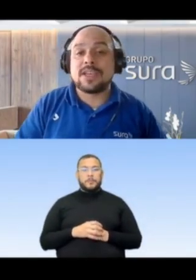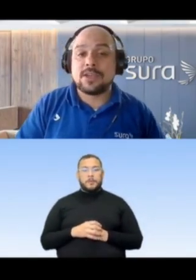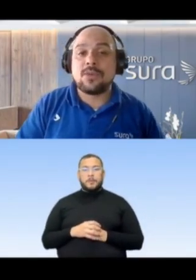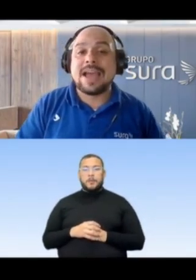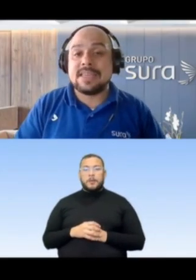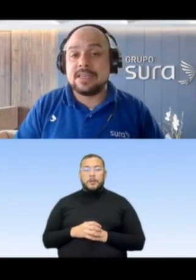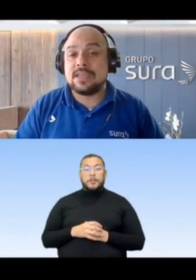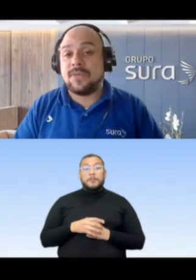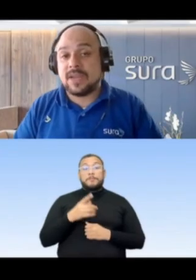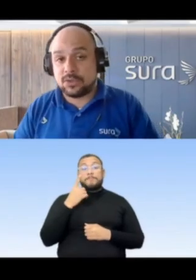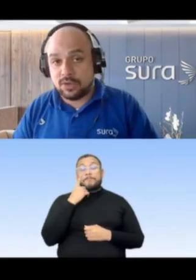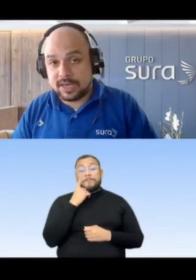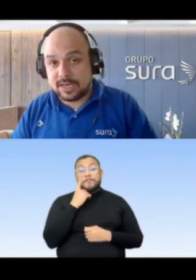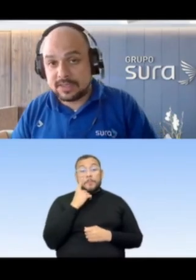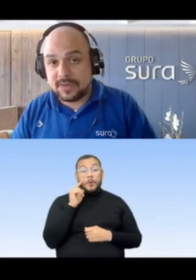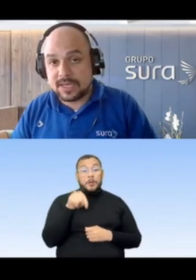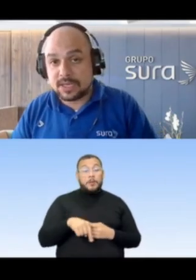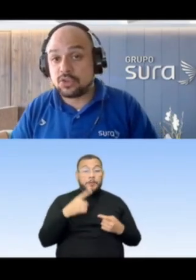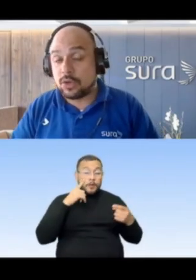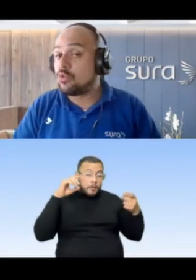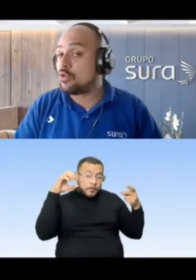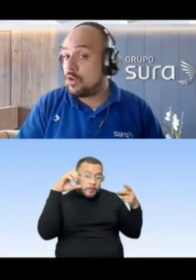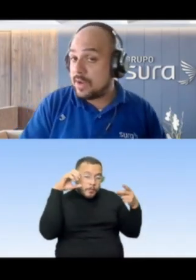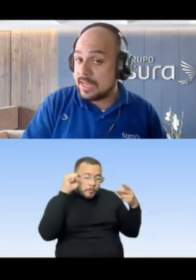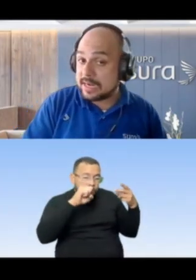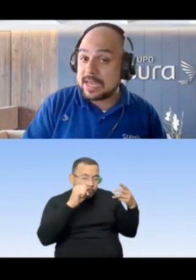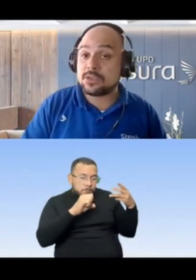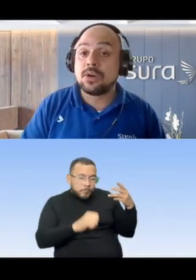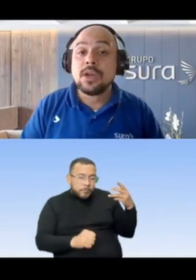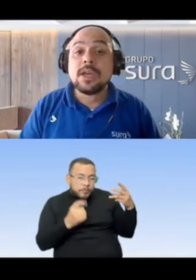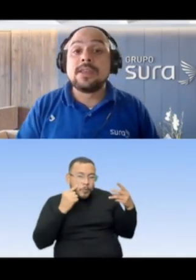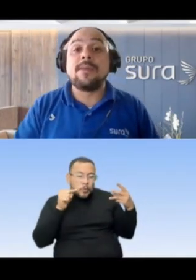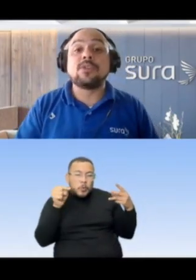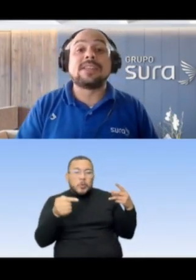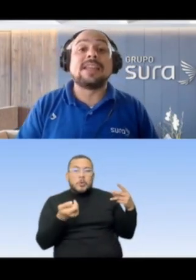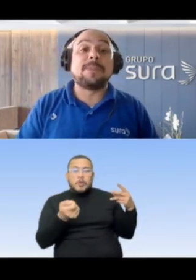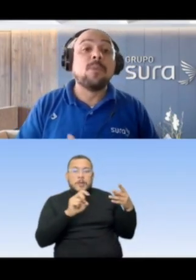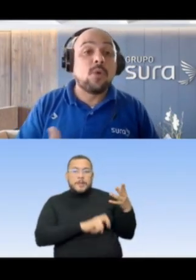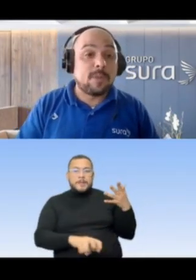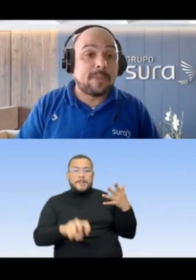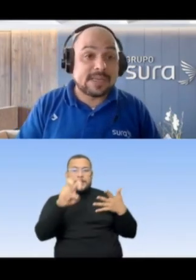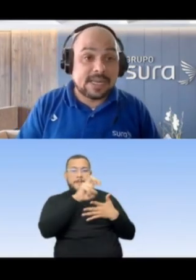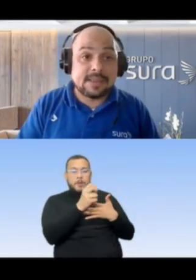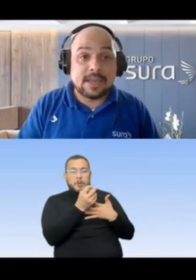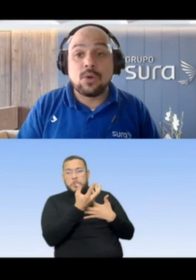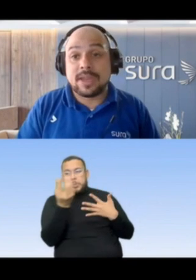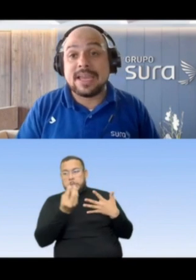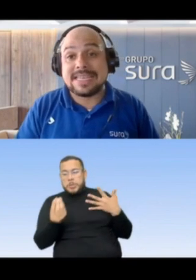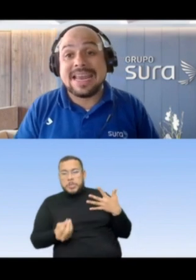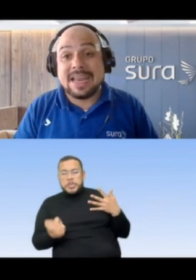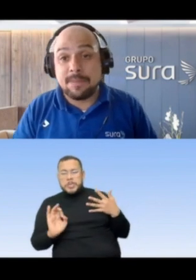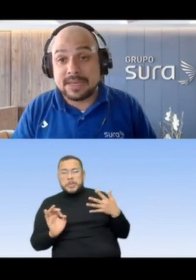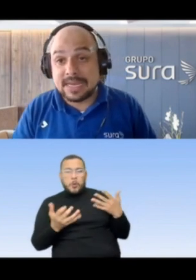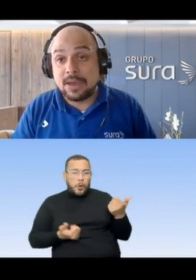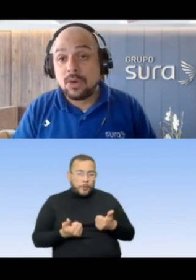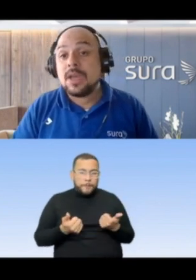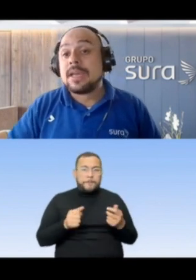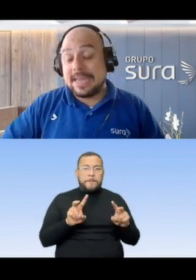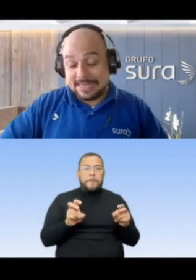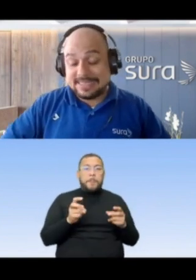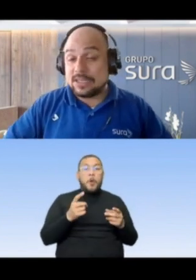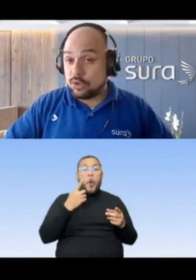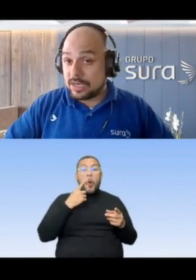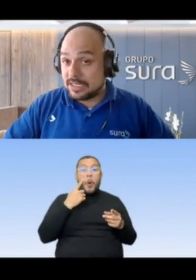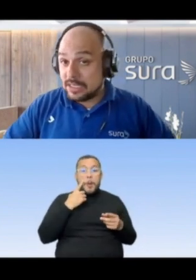ojo, debemos de hacer una identificación y clasificación según su nivel de riesgo. Debemos de tener muy presente lo que es el